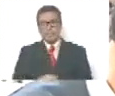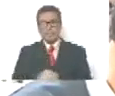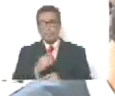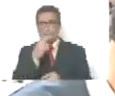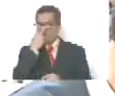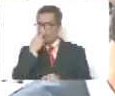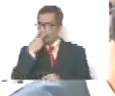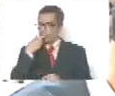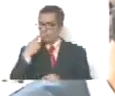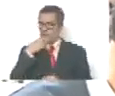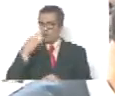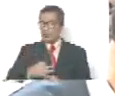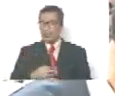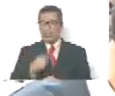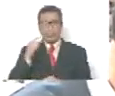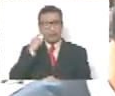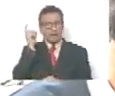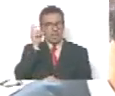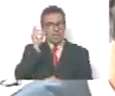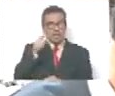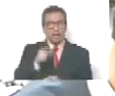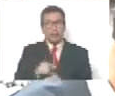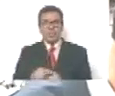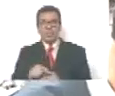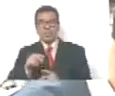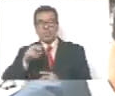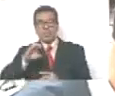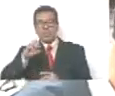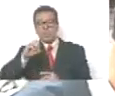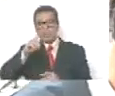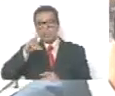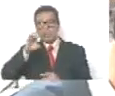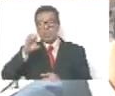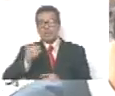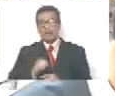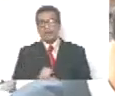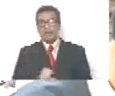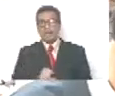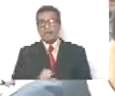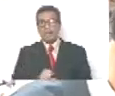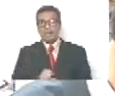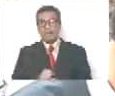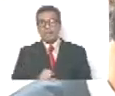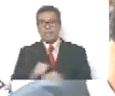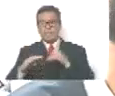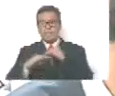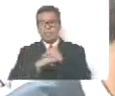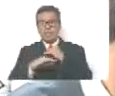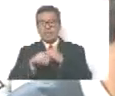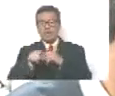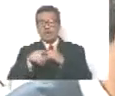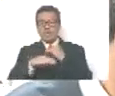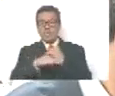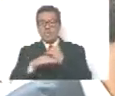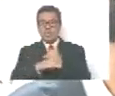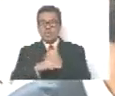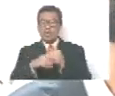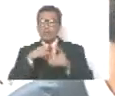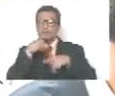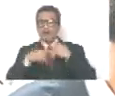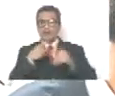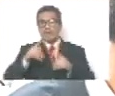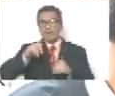En estos días escuchamos al conde del Guácharo, a Rauseo, un minuto, diputado, parafraseando a Prieto